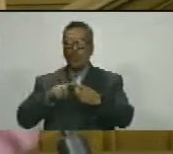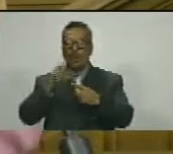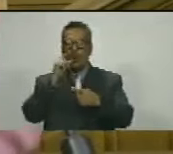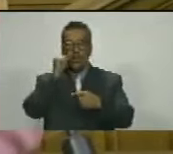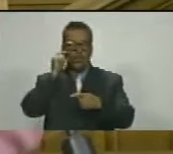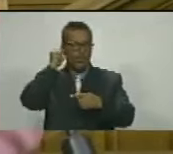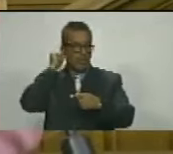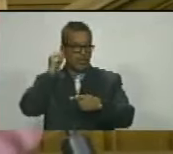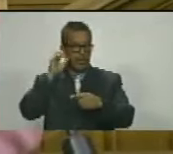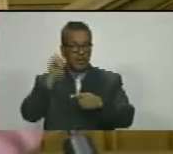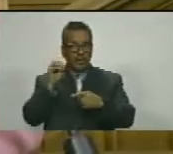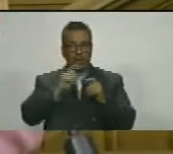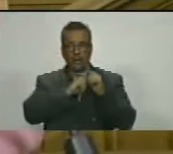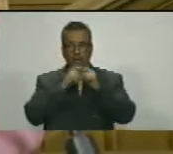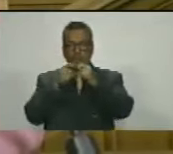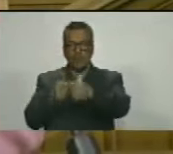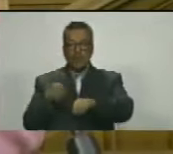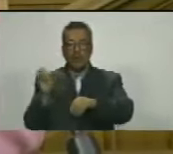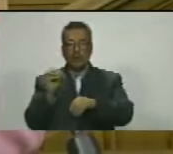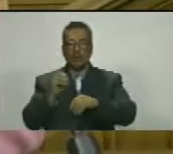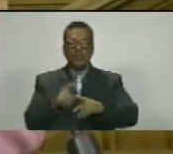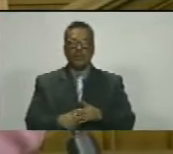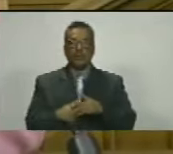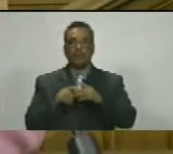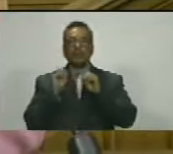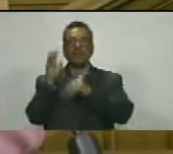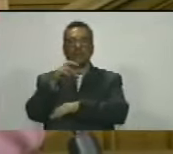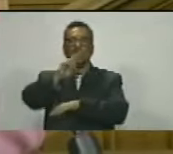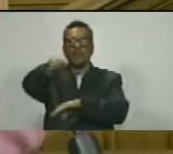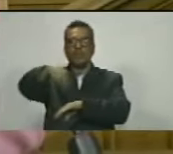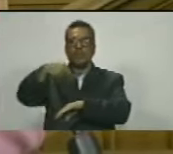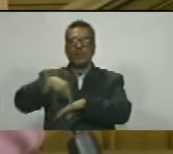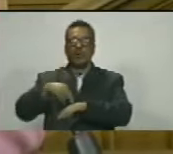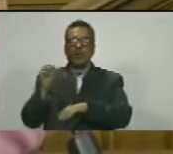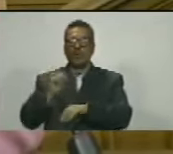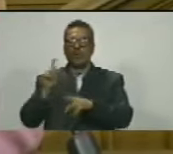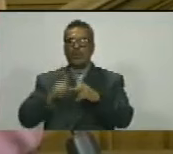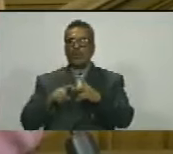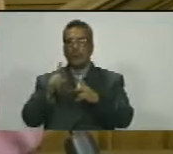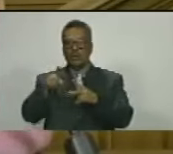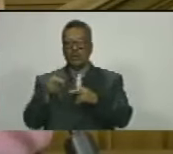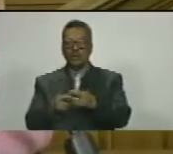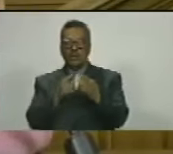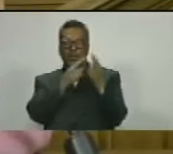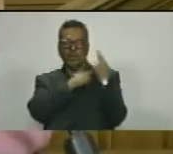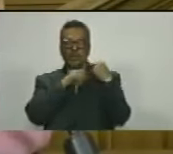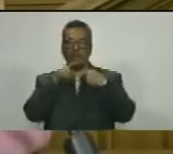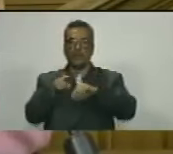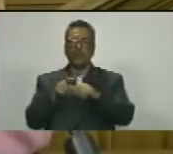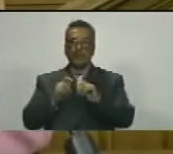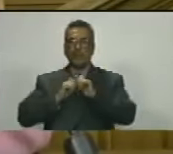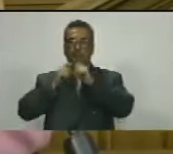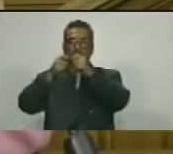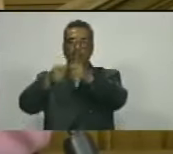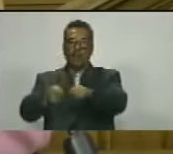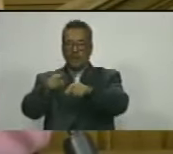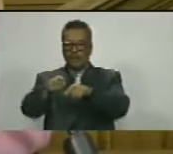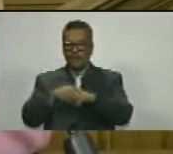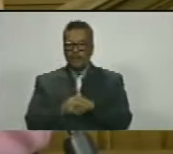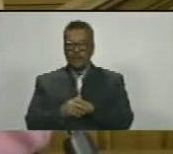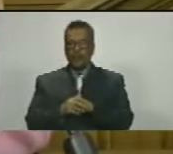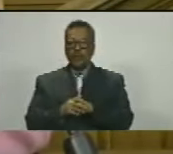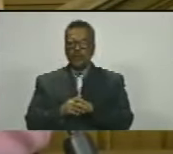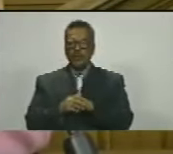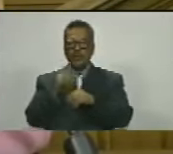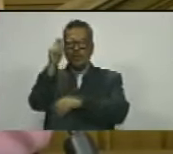una representante designado o designada por la asamblea nacional un o una representante designado o designada